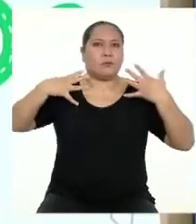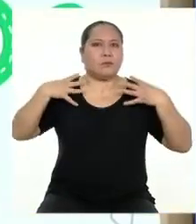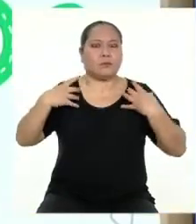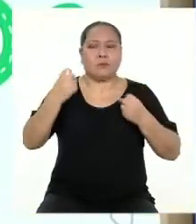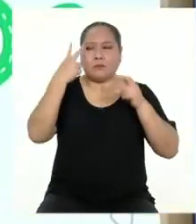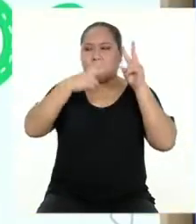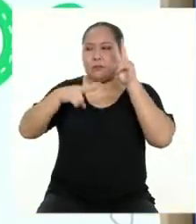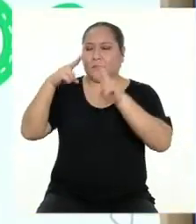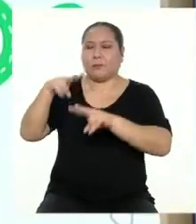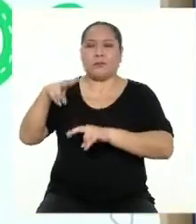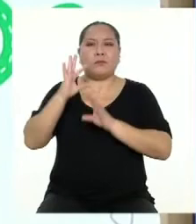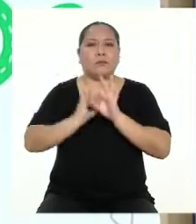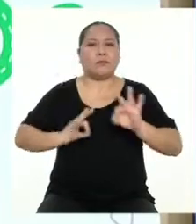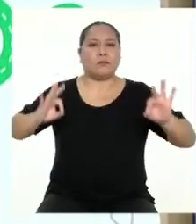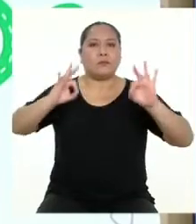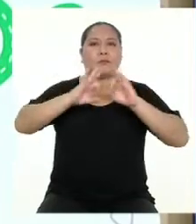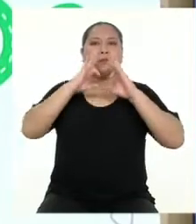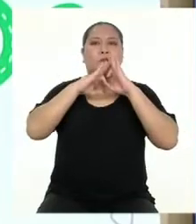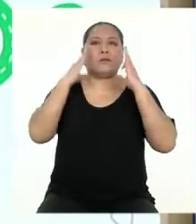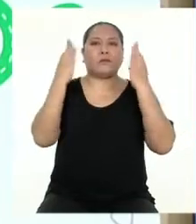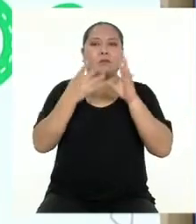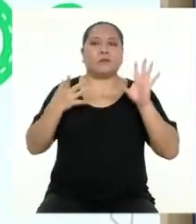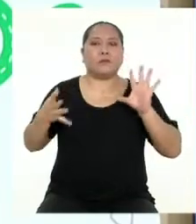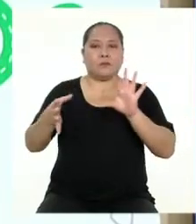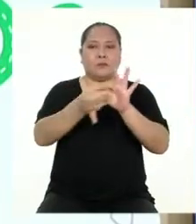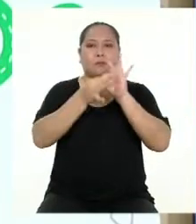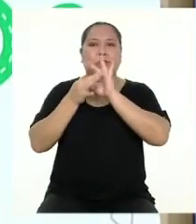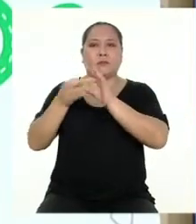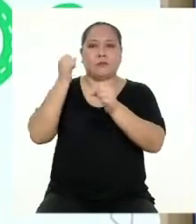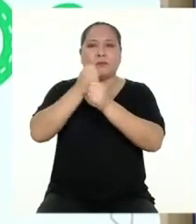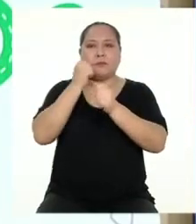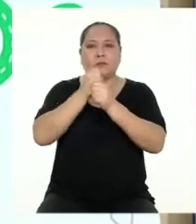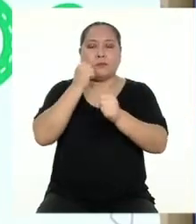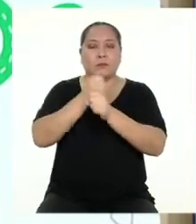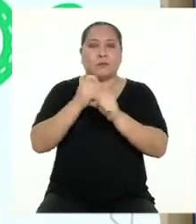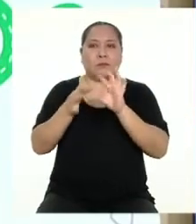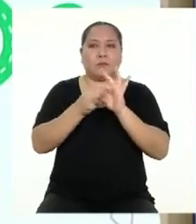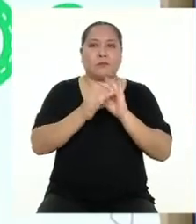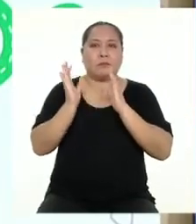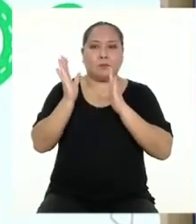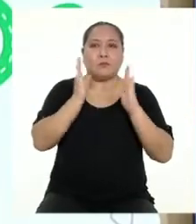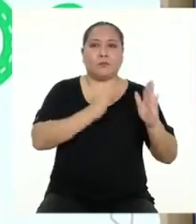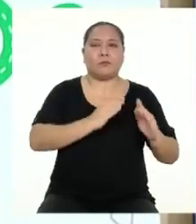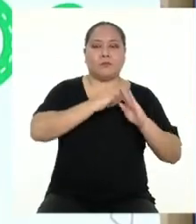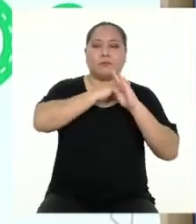equilibrado. Si los ingresos son mayores que los gastos, estamos en un escenario sano.